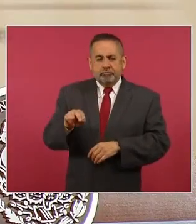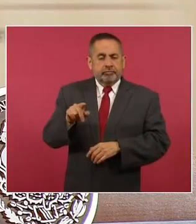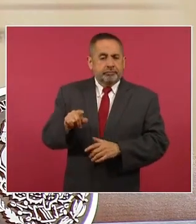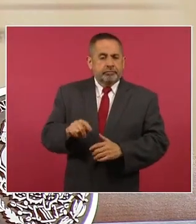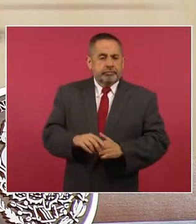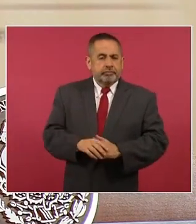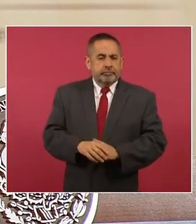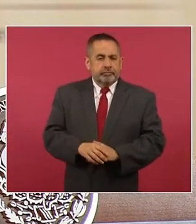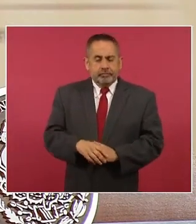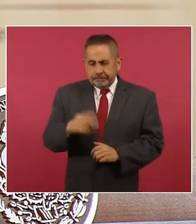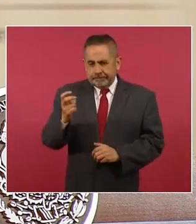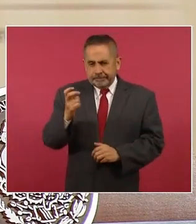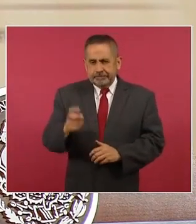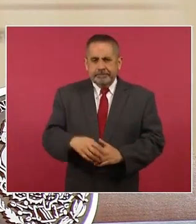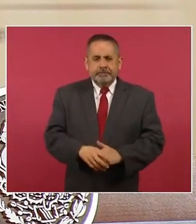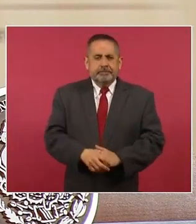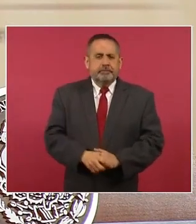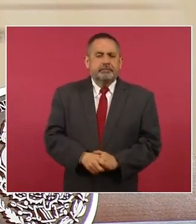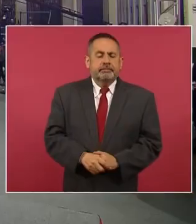Eso.